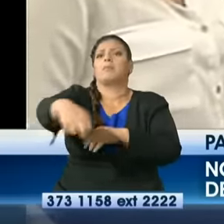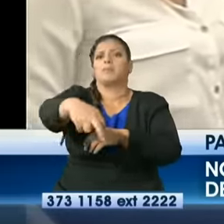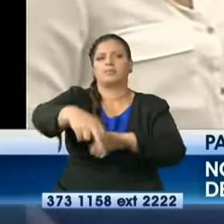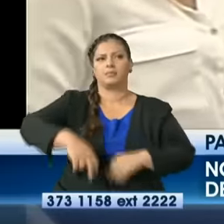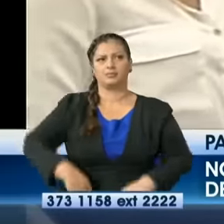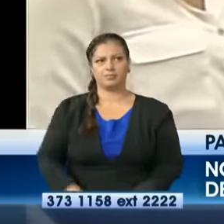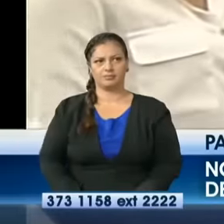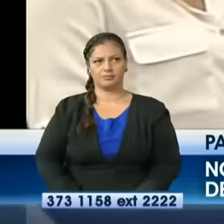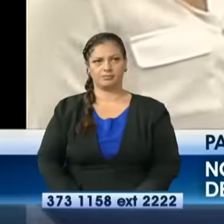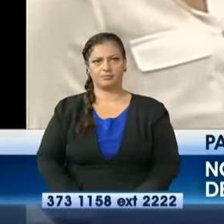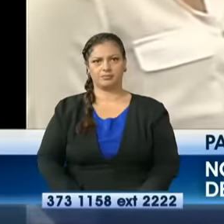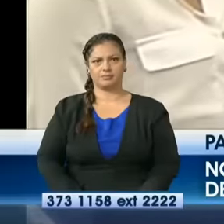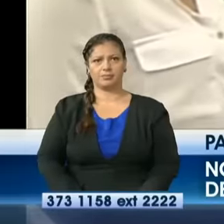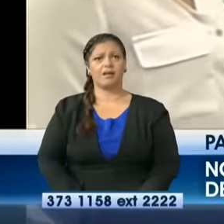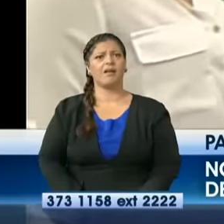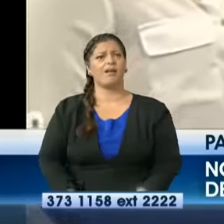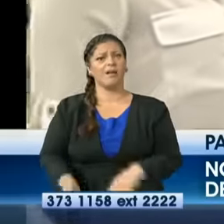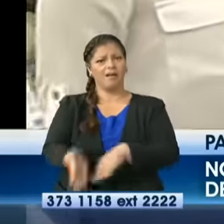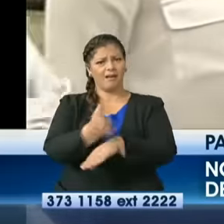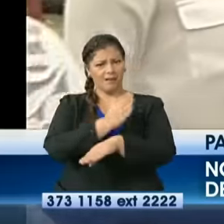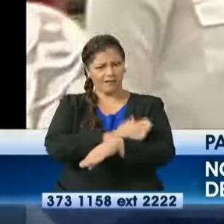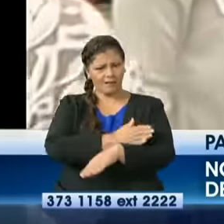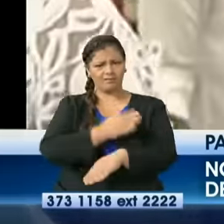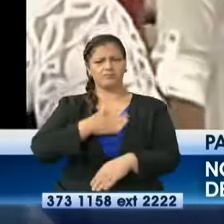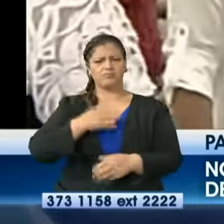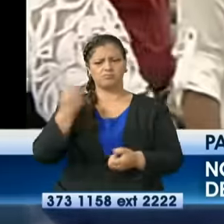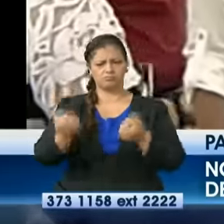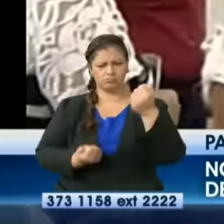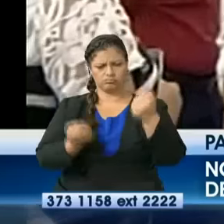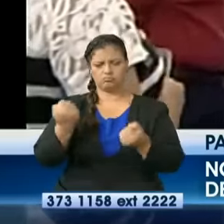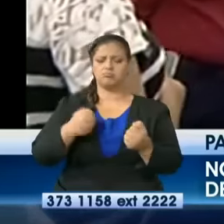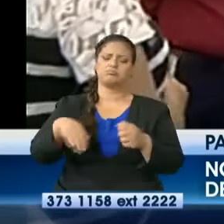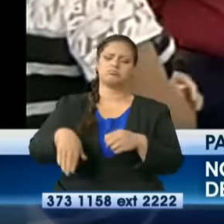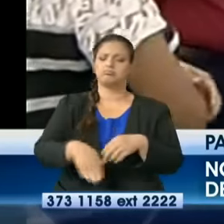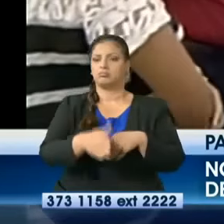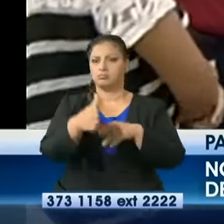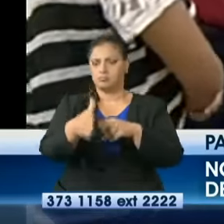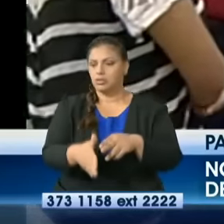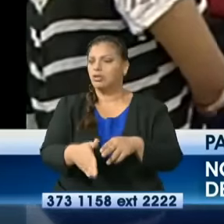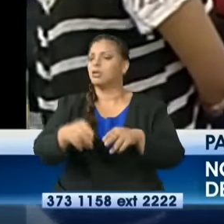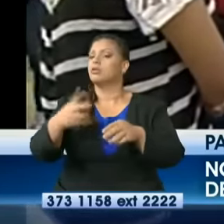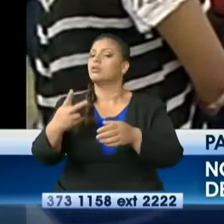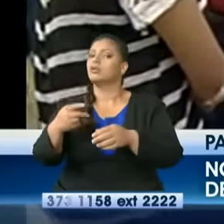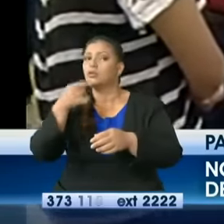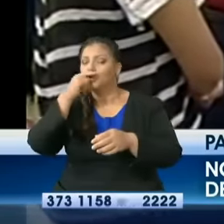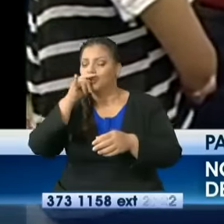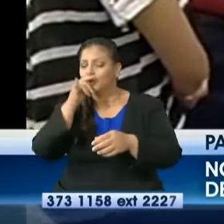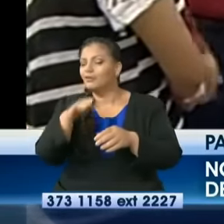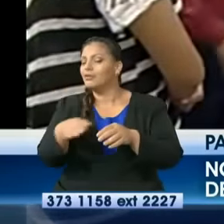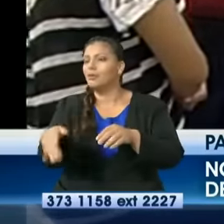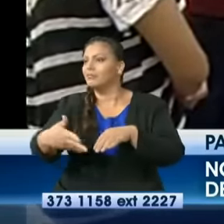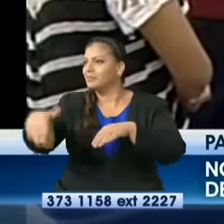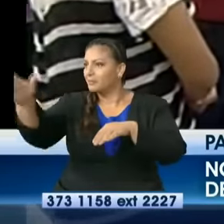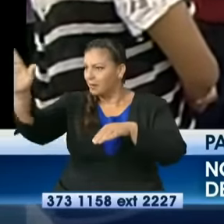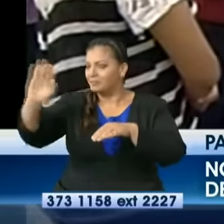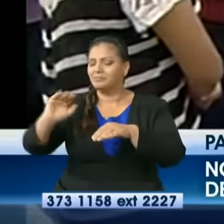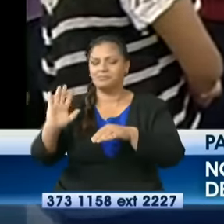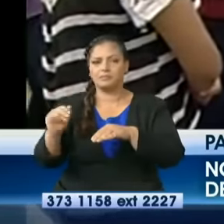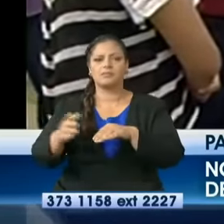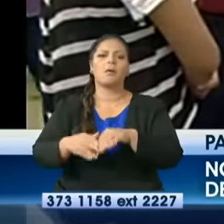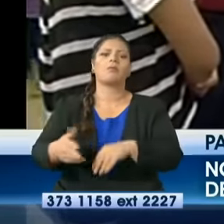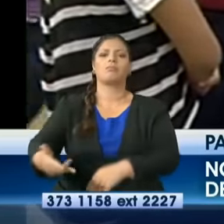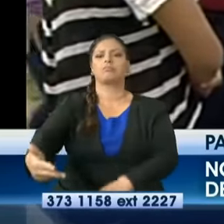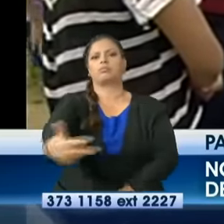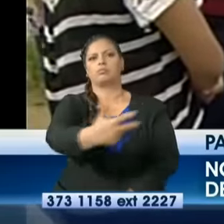nosotros pasábamos directamente, cada padre dejaba a su niño en la puerta de la escuela y nos íbamos, salíamos, circulábamos normal. Pero ahora,